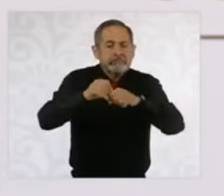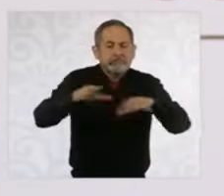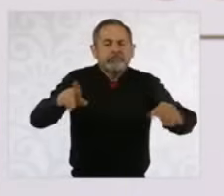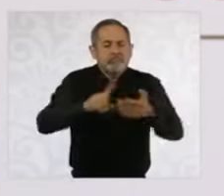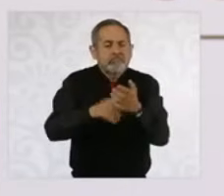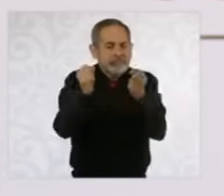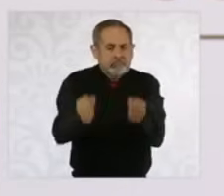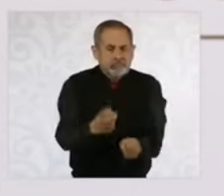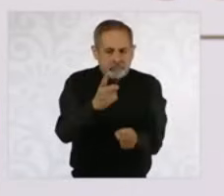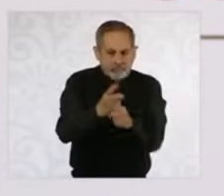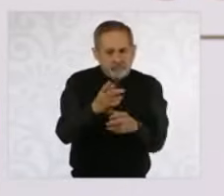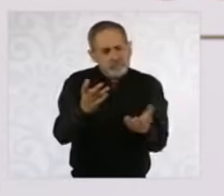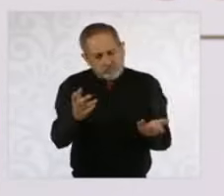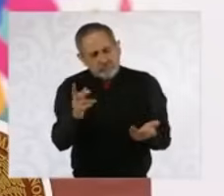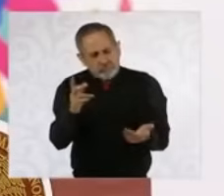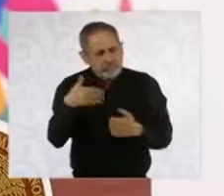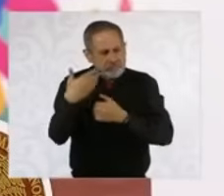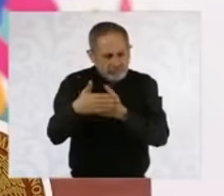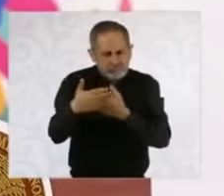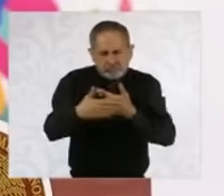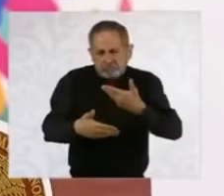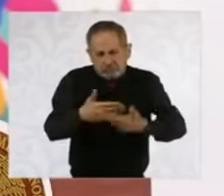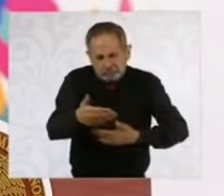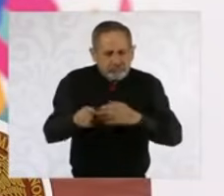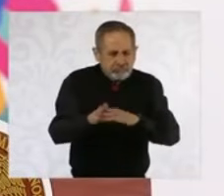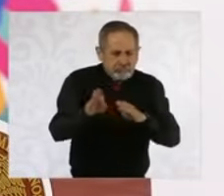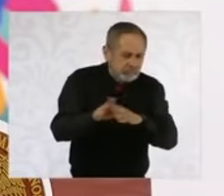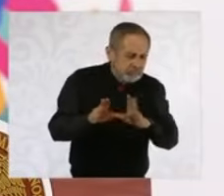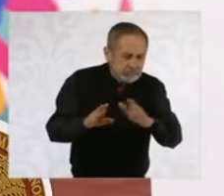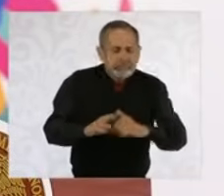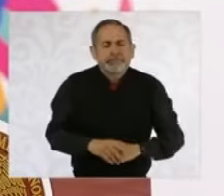o de la estrategia de seguridad y cómo vamos.